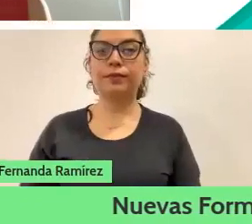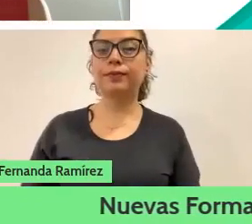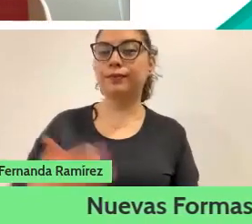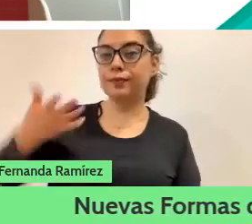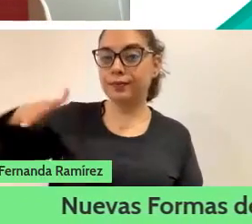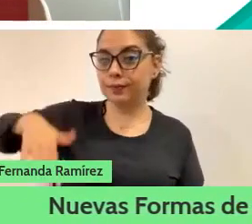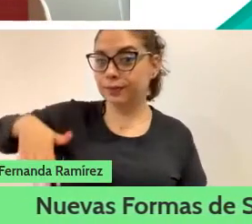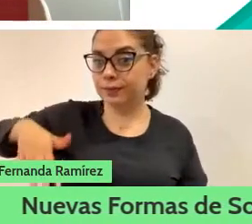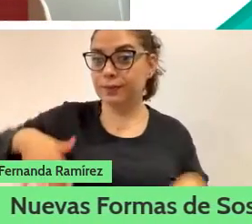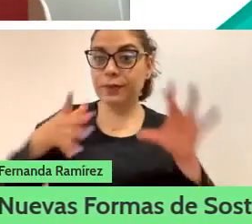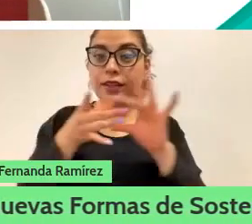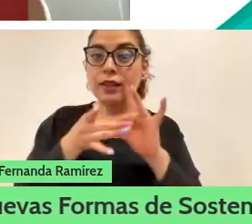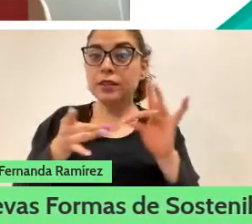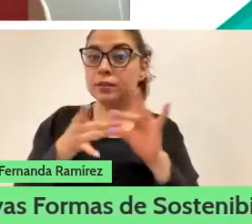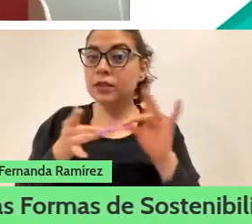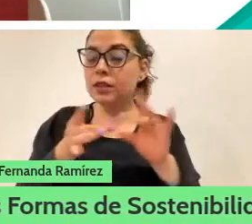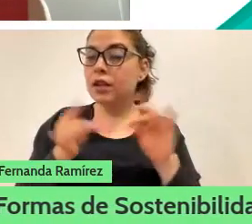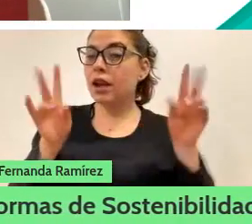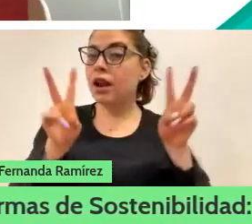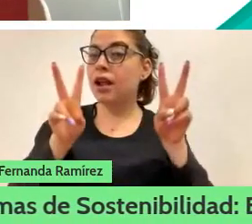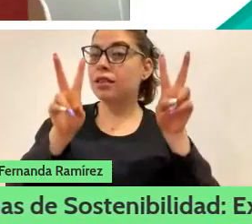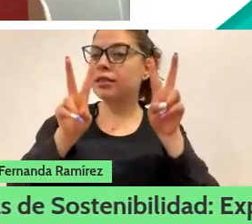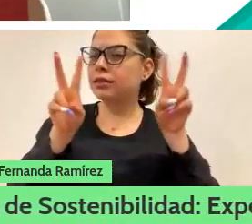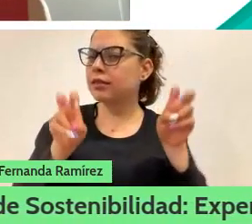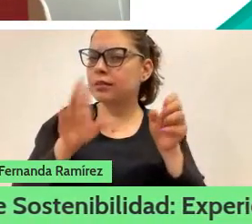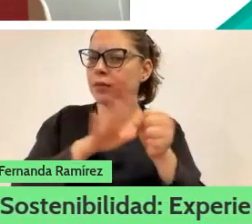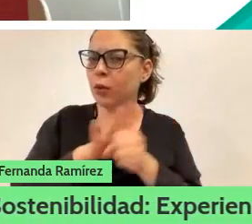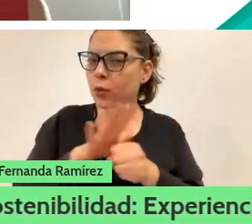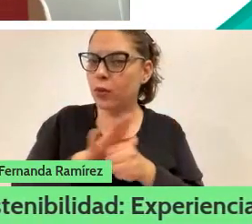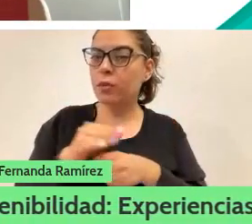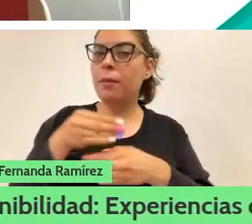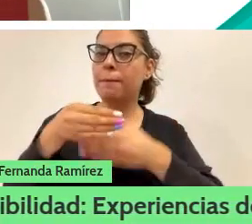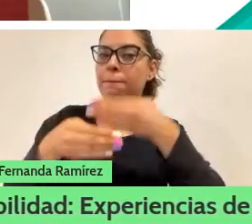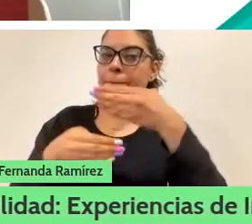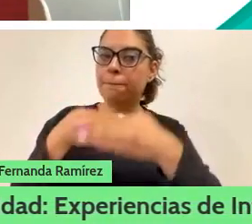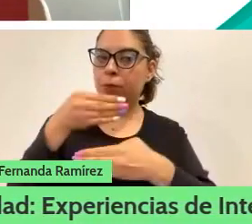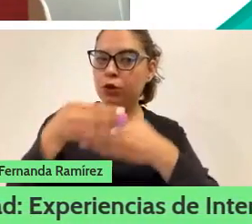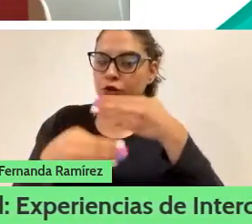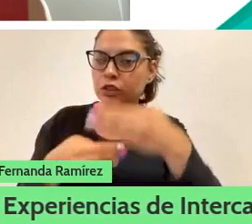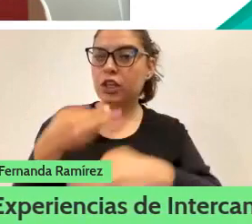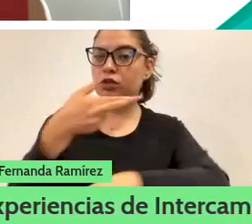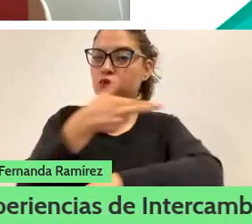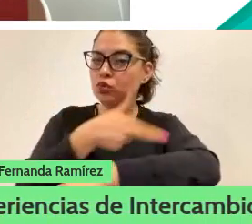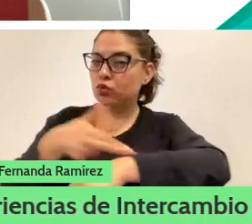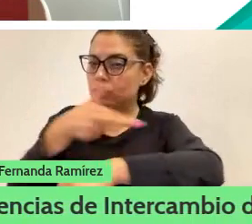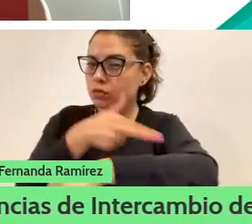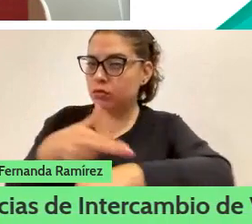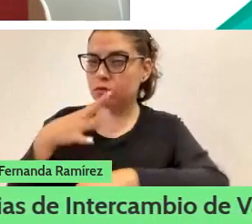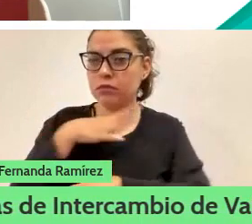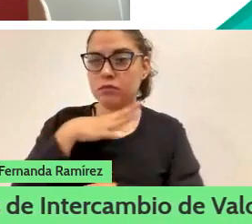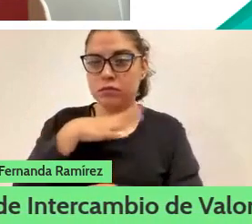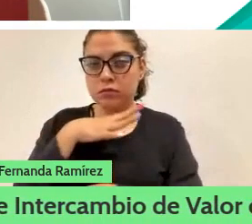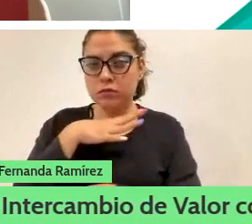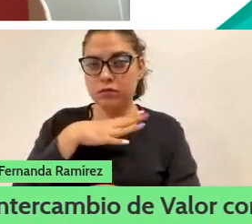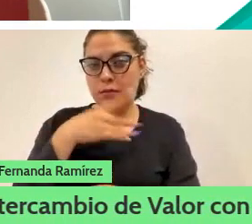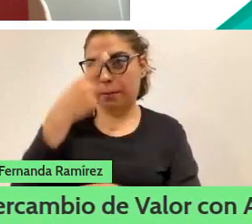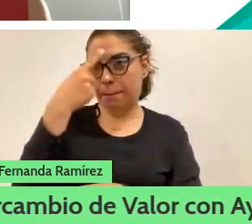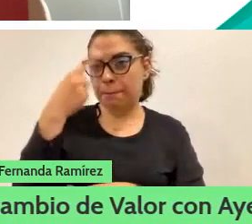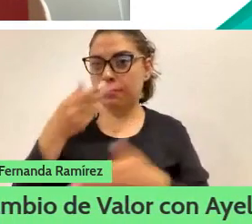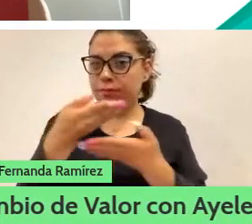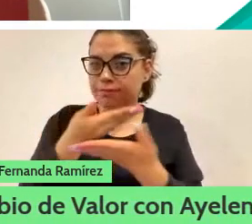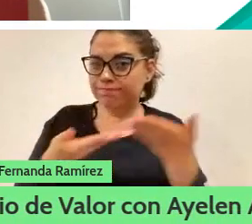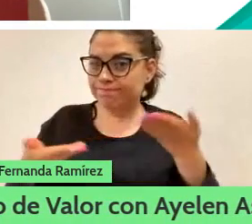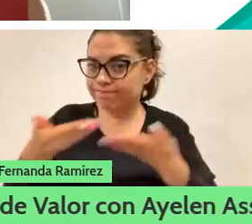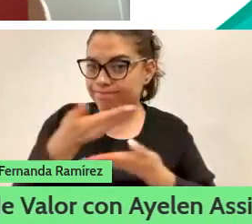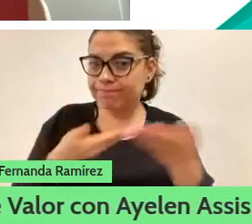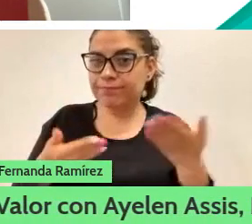importancia de los procesos y los procedimientos en esta generación y complementación de servicios. Así que adelante,